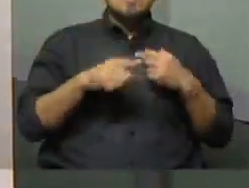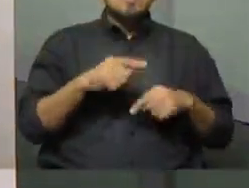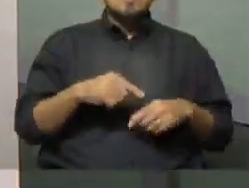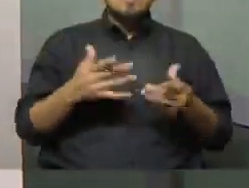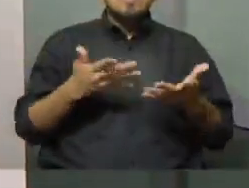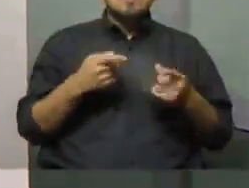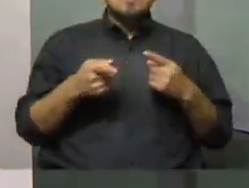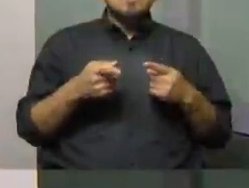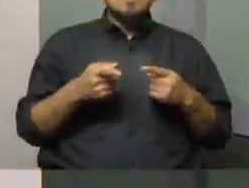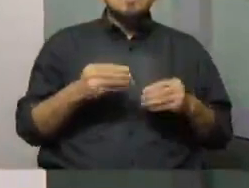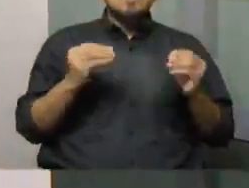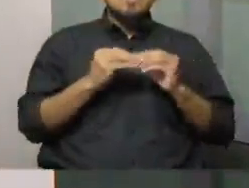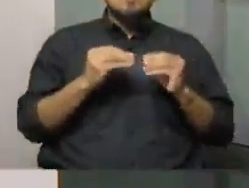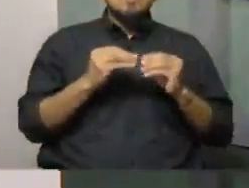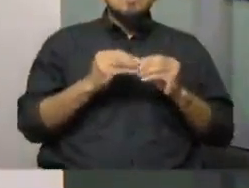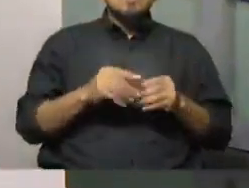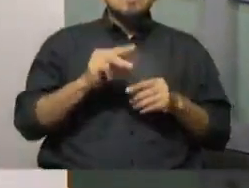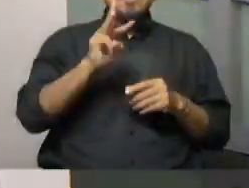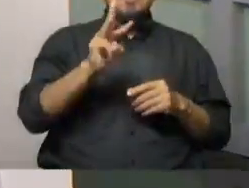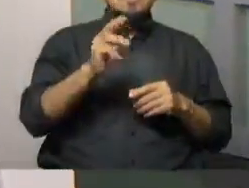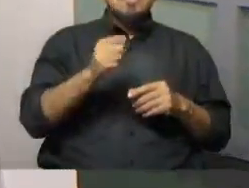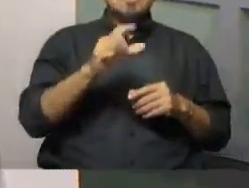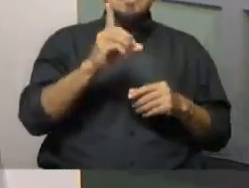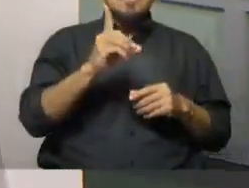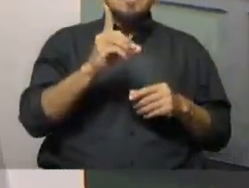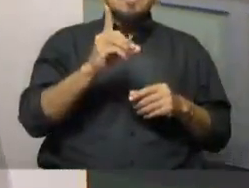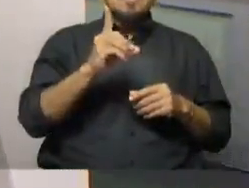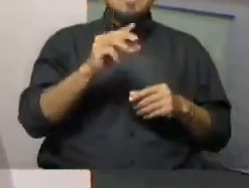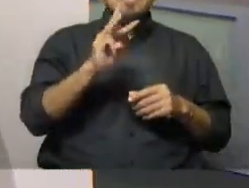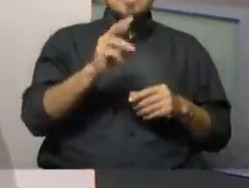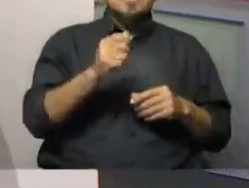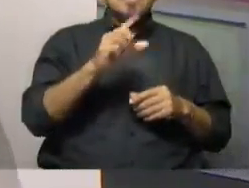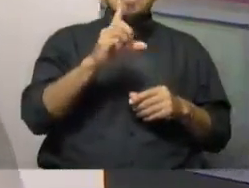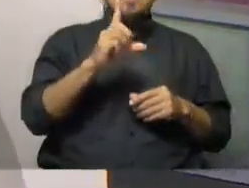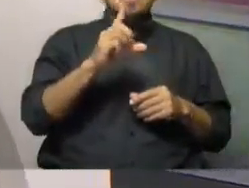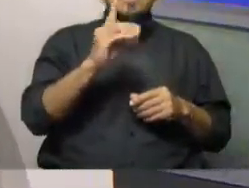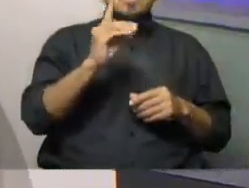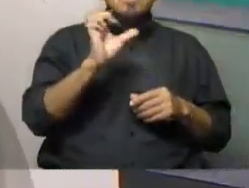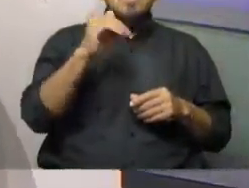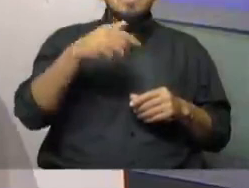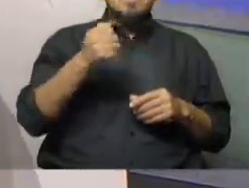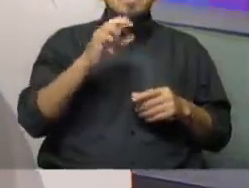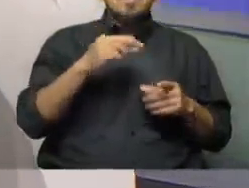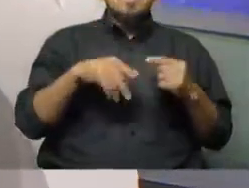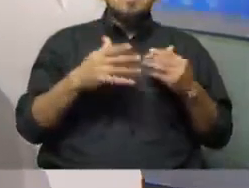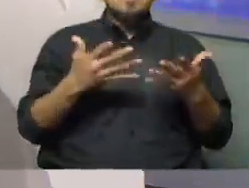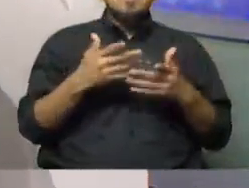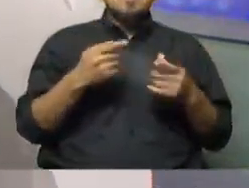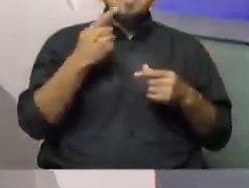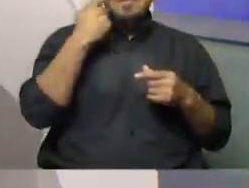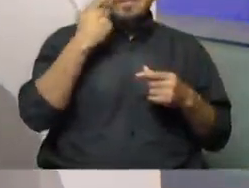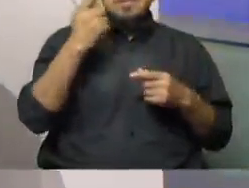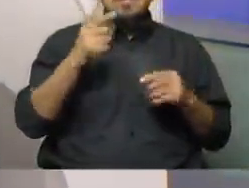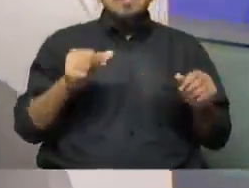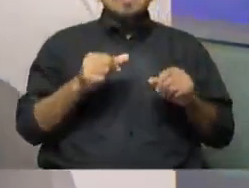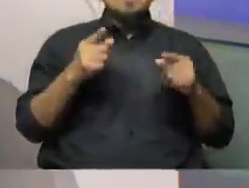se coló nuestro compañero Waldemar. Vos sabés que yo lo veía. Está probándose por todos lados. El otro vino acá, ahora anda haciendo notas en el desfile de